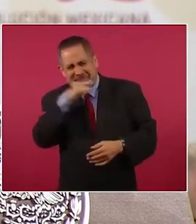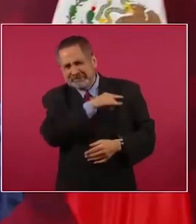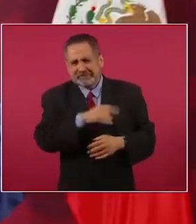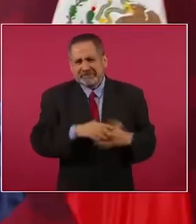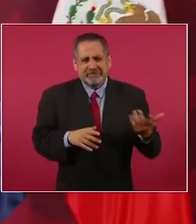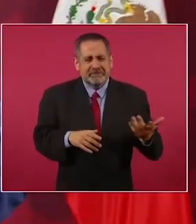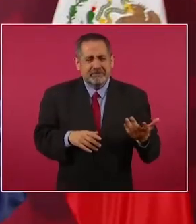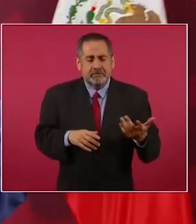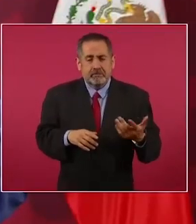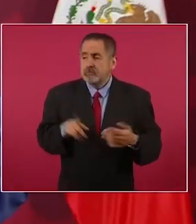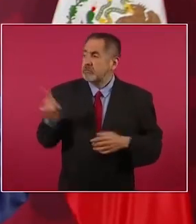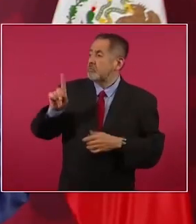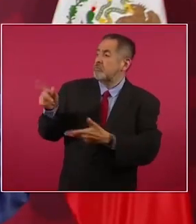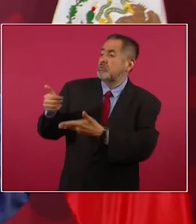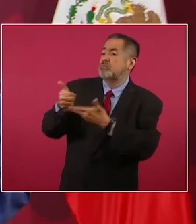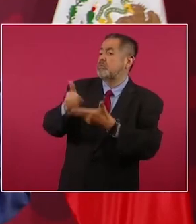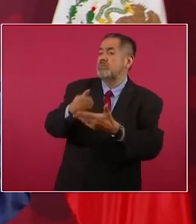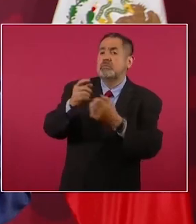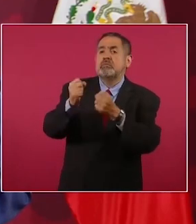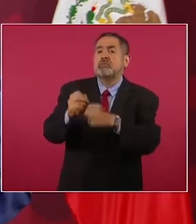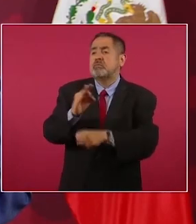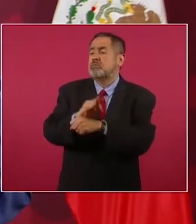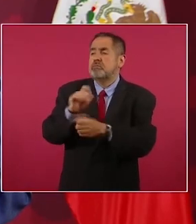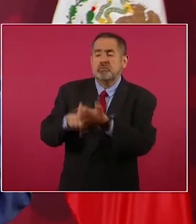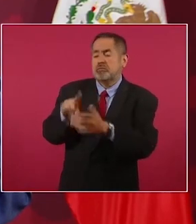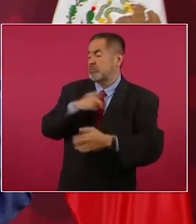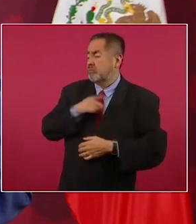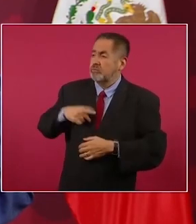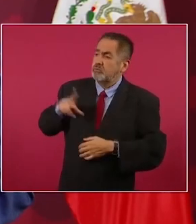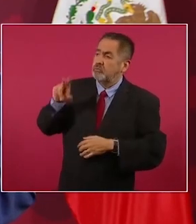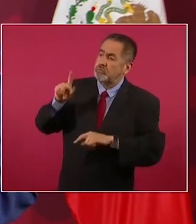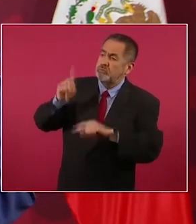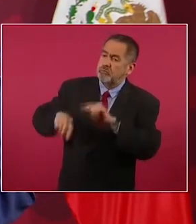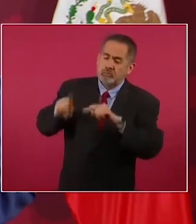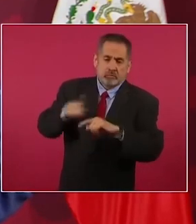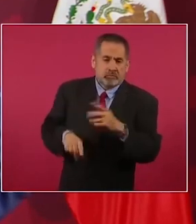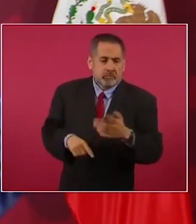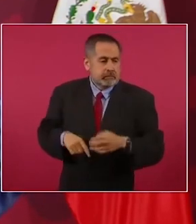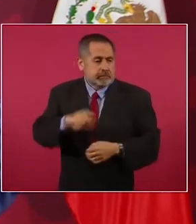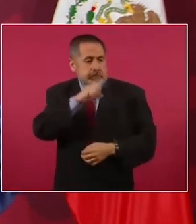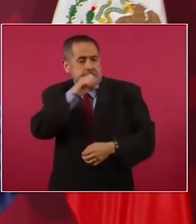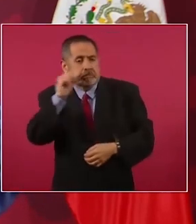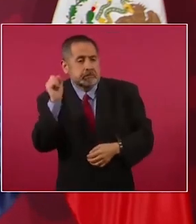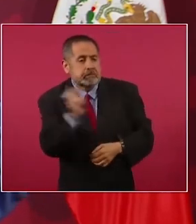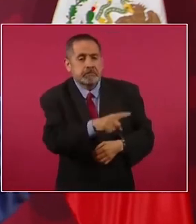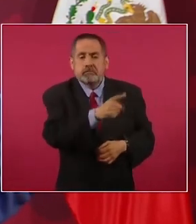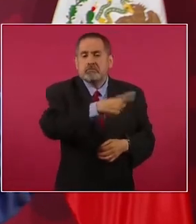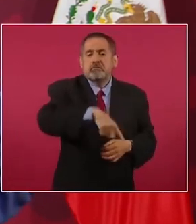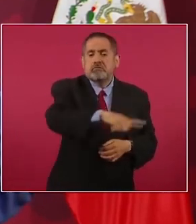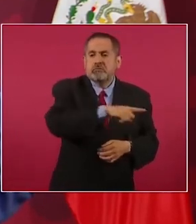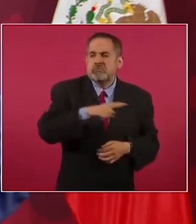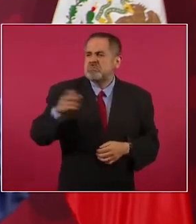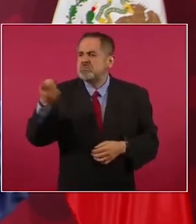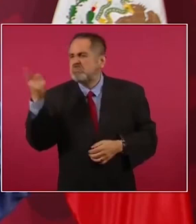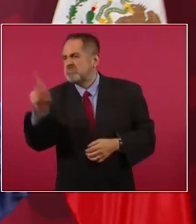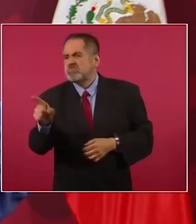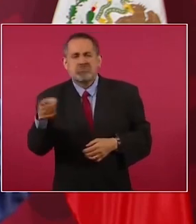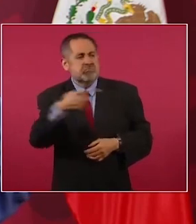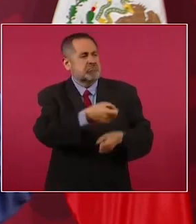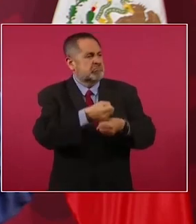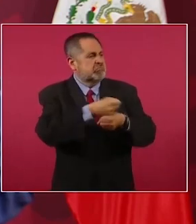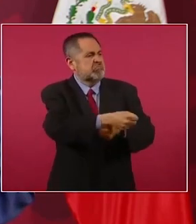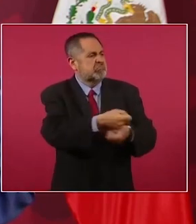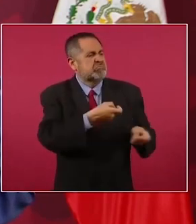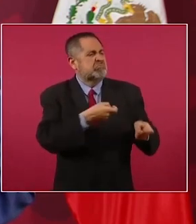que el ejército nos ayude en tareas de seguridad, cuando ellos usaron el ejército para reprimir al